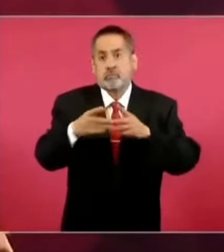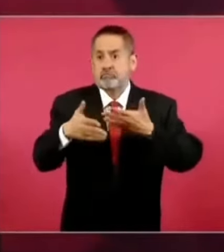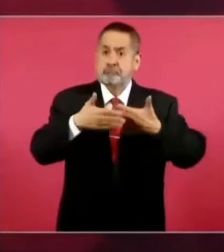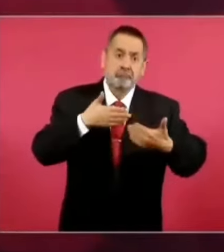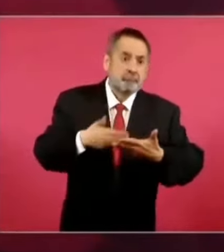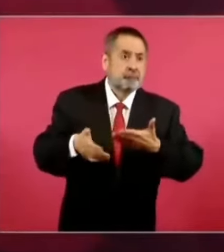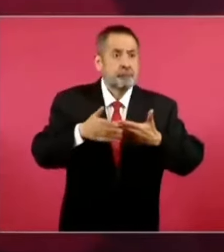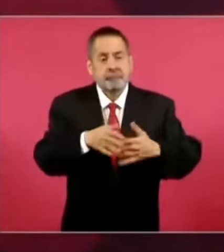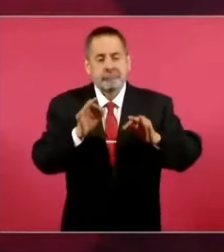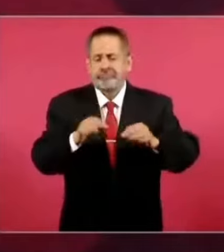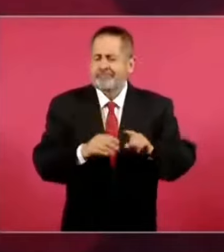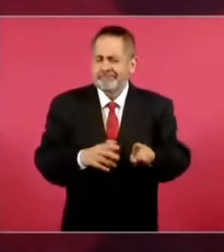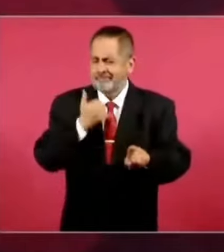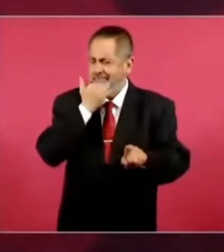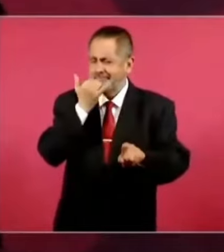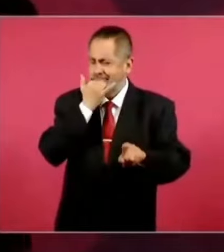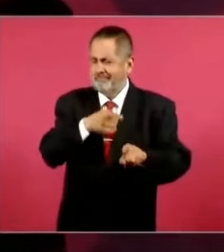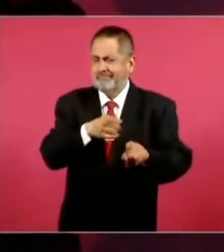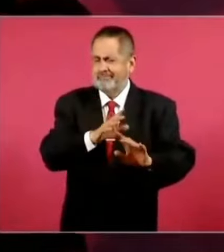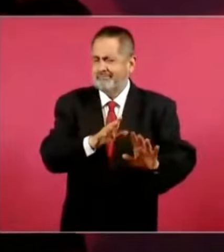se piensa que eso